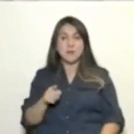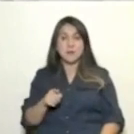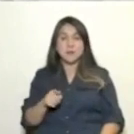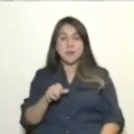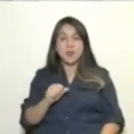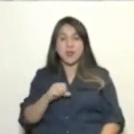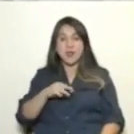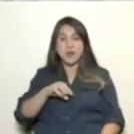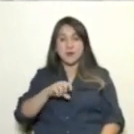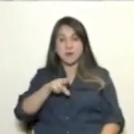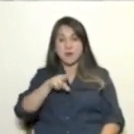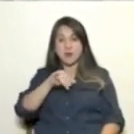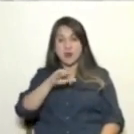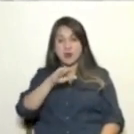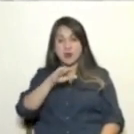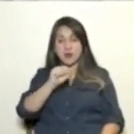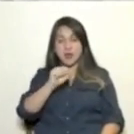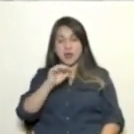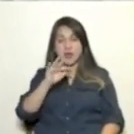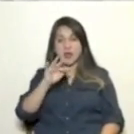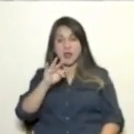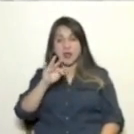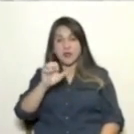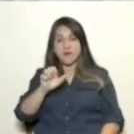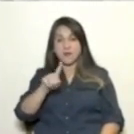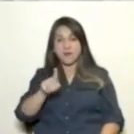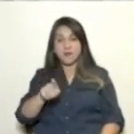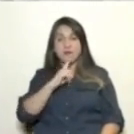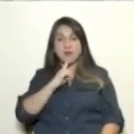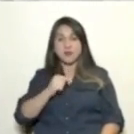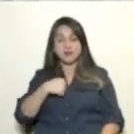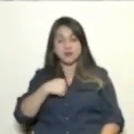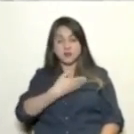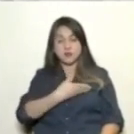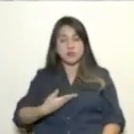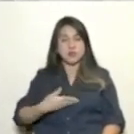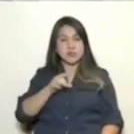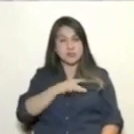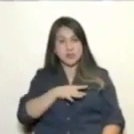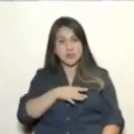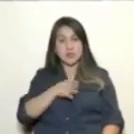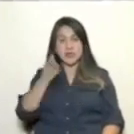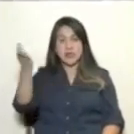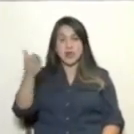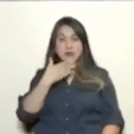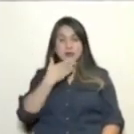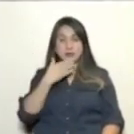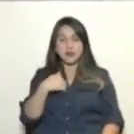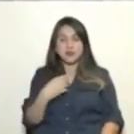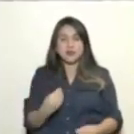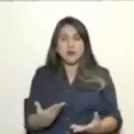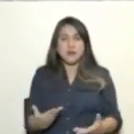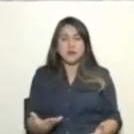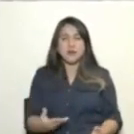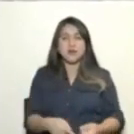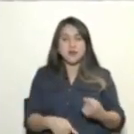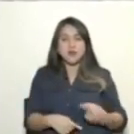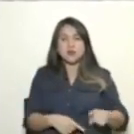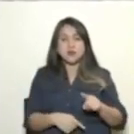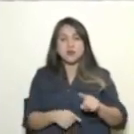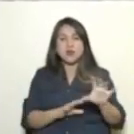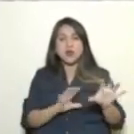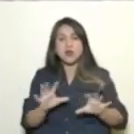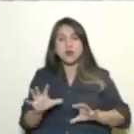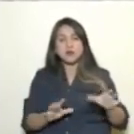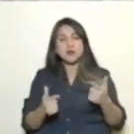América first. Sí, claro, todo América first. Yo, el presidente de Chile, Chile first. Pero por supuesto, otra cosa es que esa política